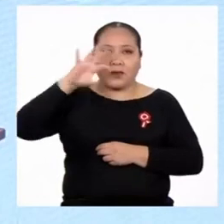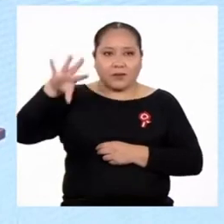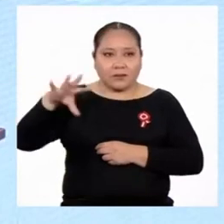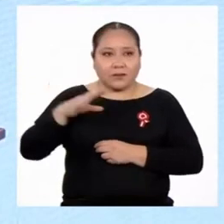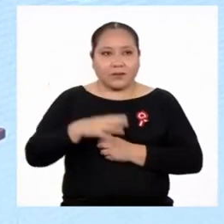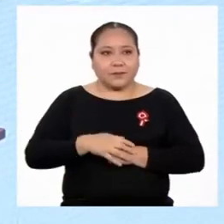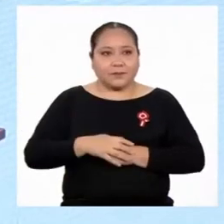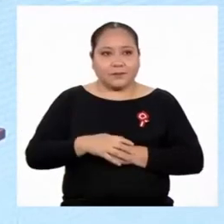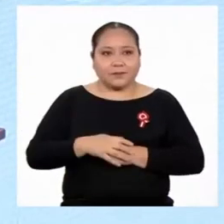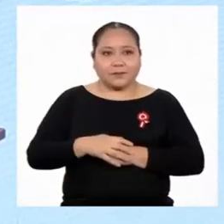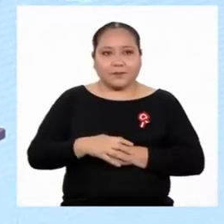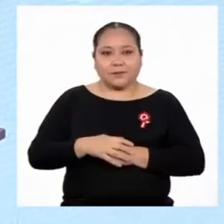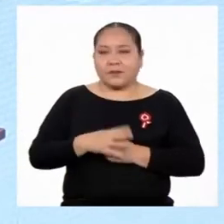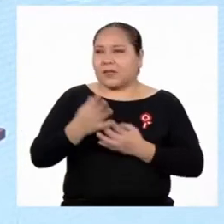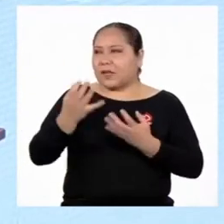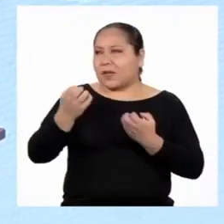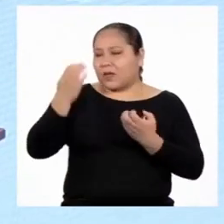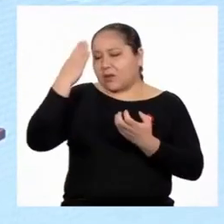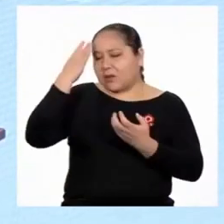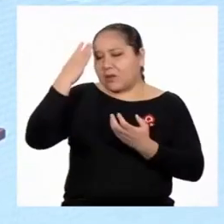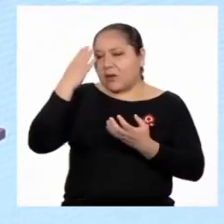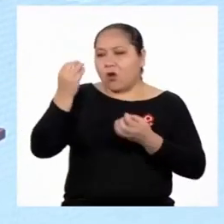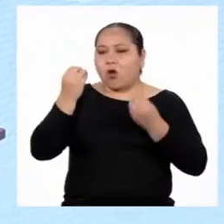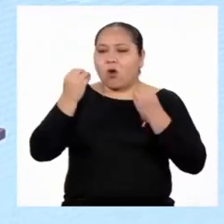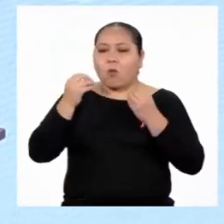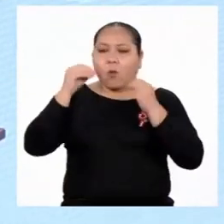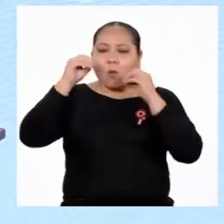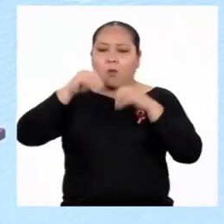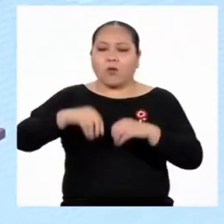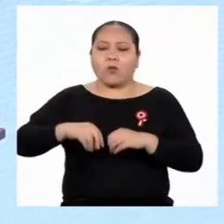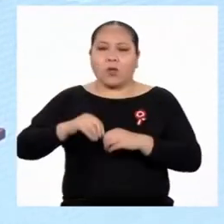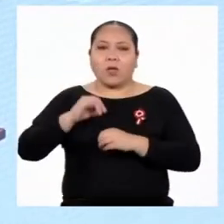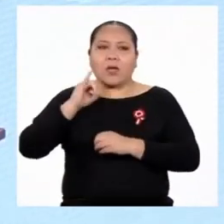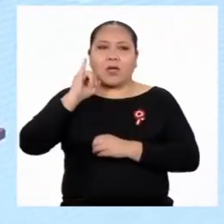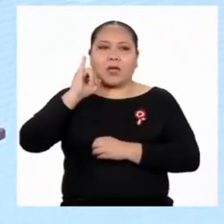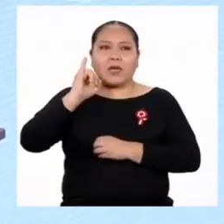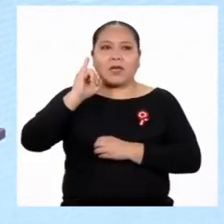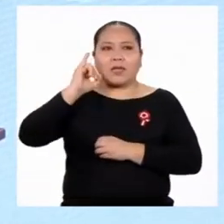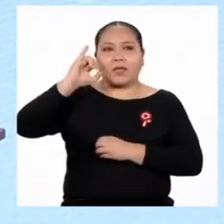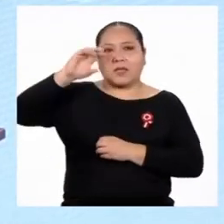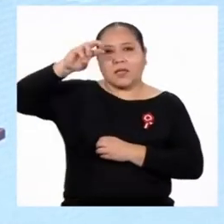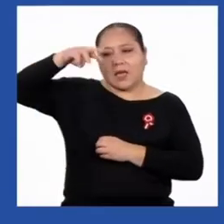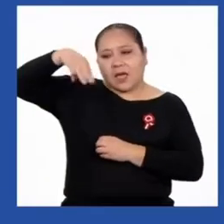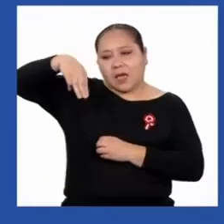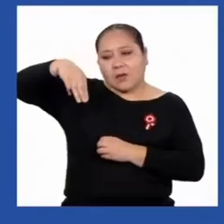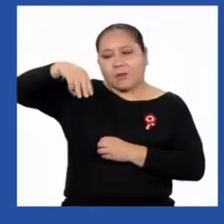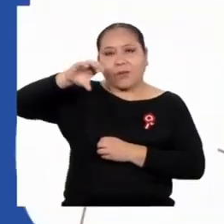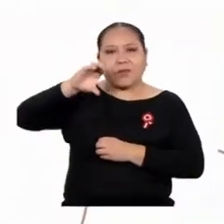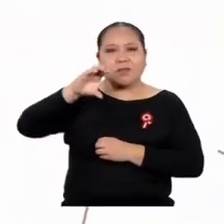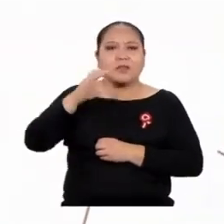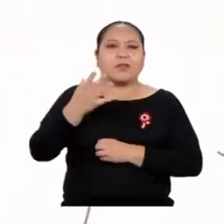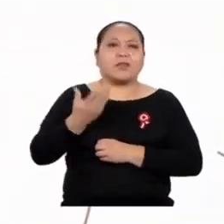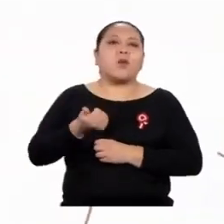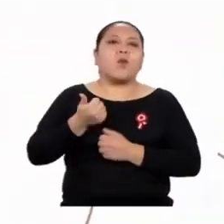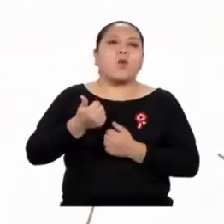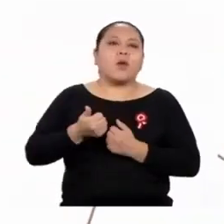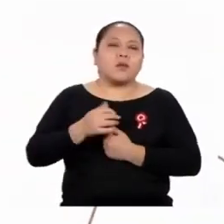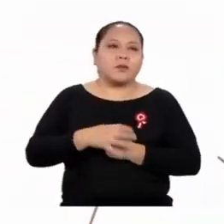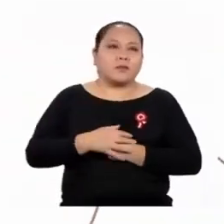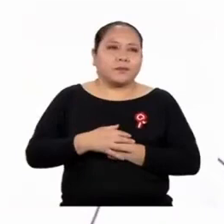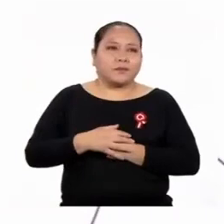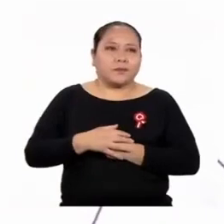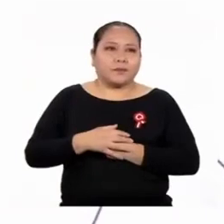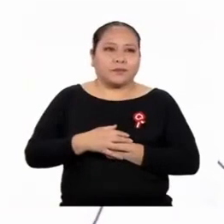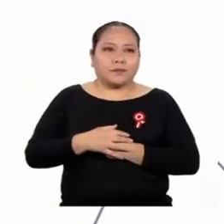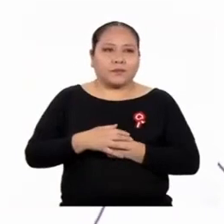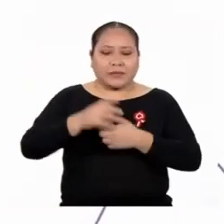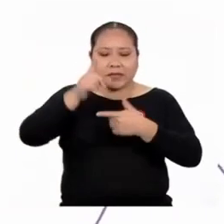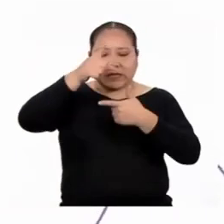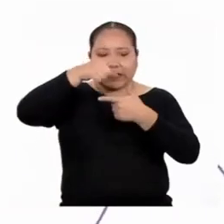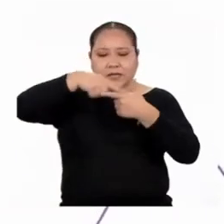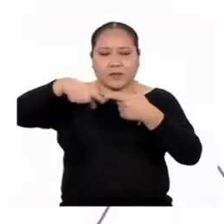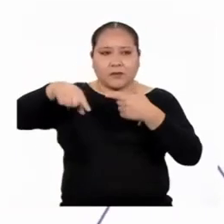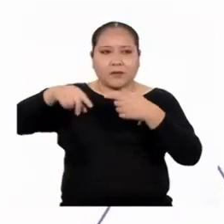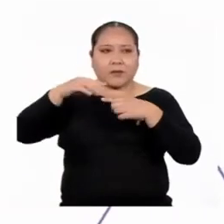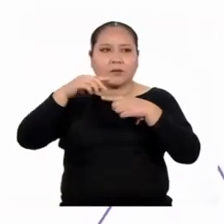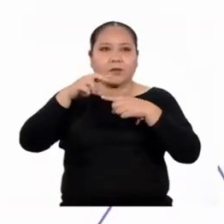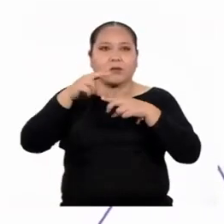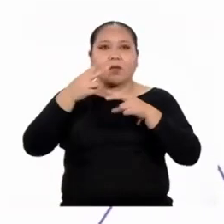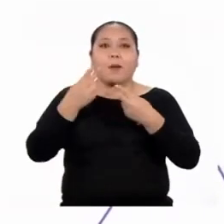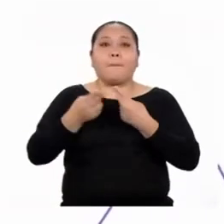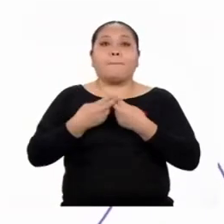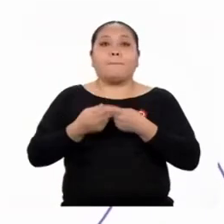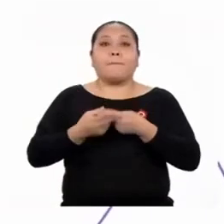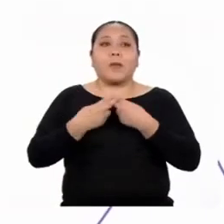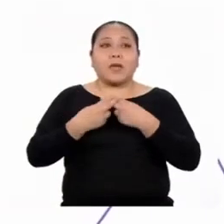Quisiera saber cómo se puede calcular el índice de masa corporal. se tiene que dividir el peso